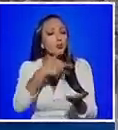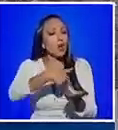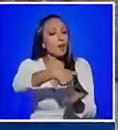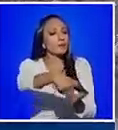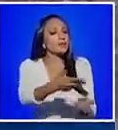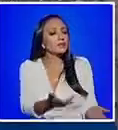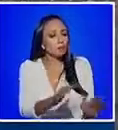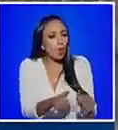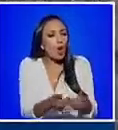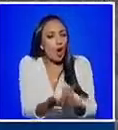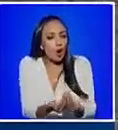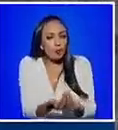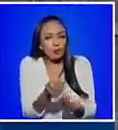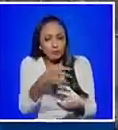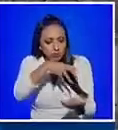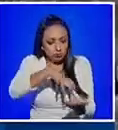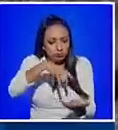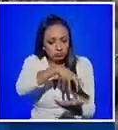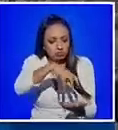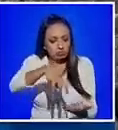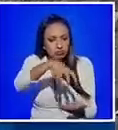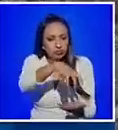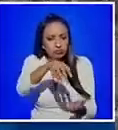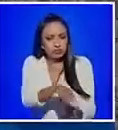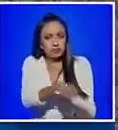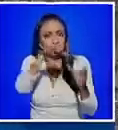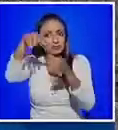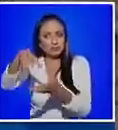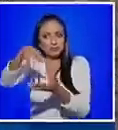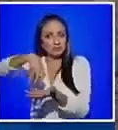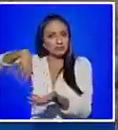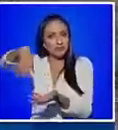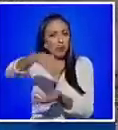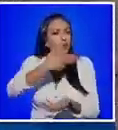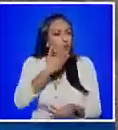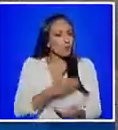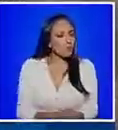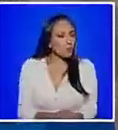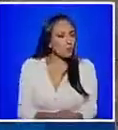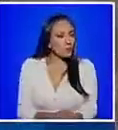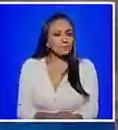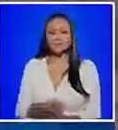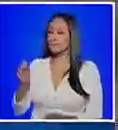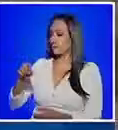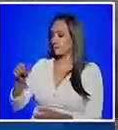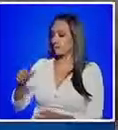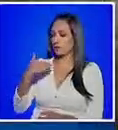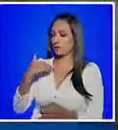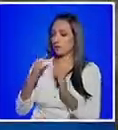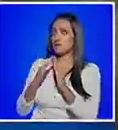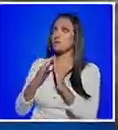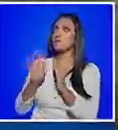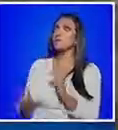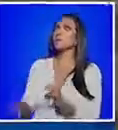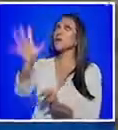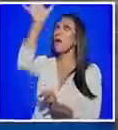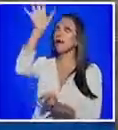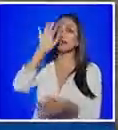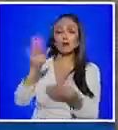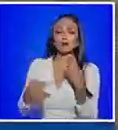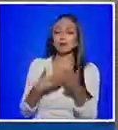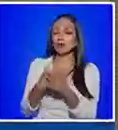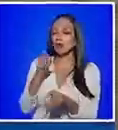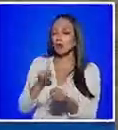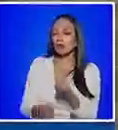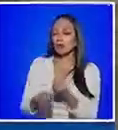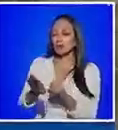Los adoquines incluso están acá, ¿no? En la vereda, vecina. Sí, incluso esta es mi vivienda. Está totalmente destruido todo lo que